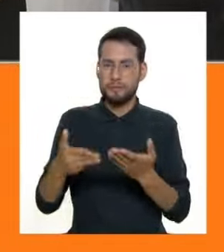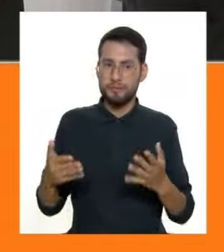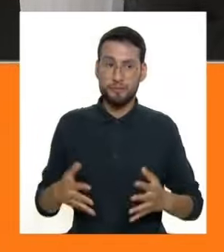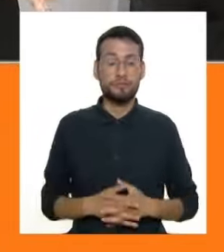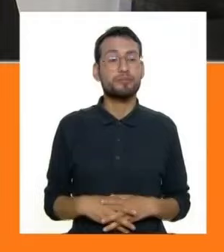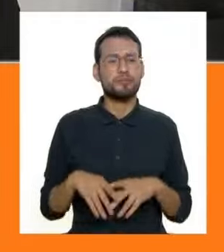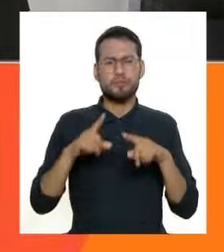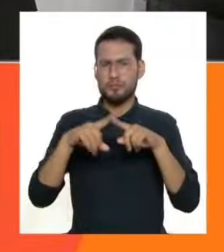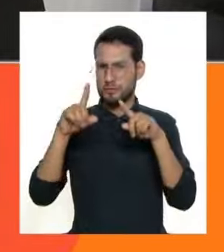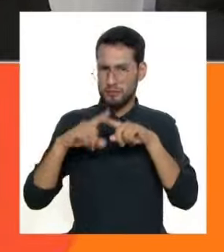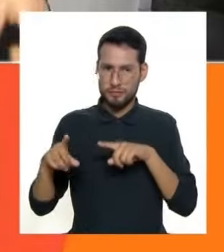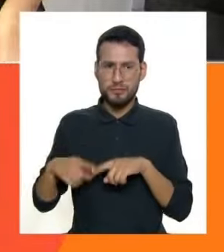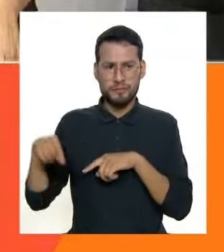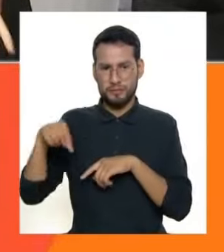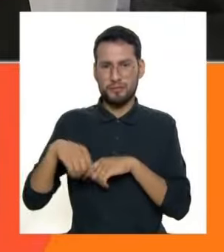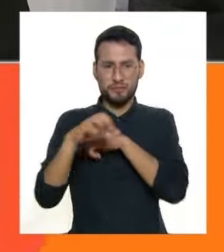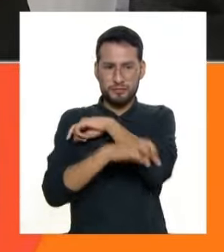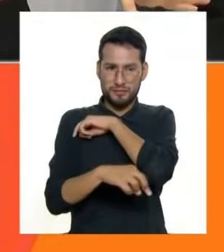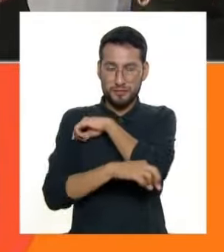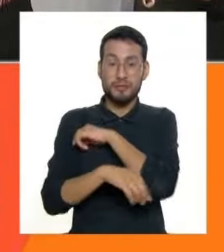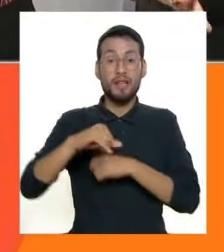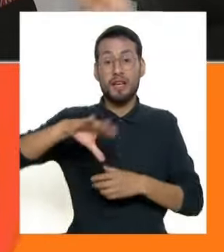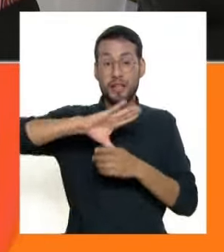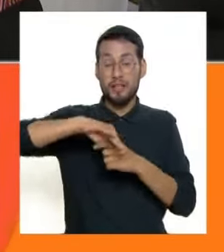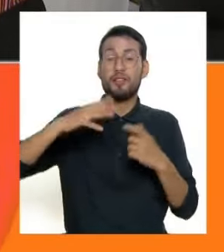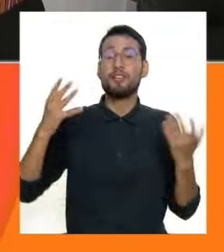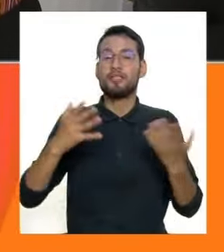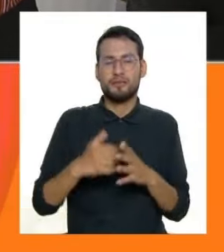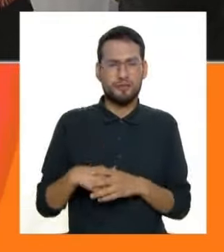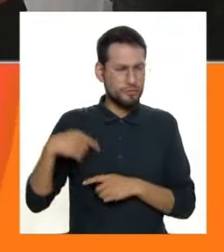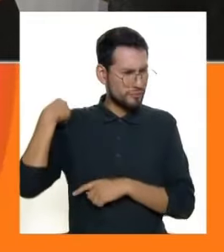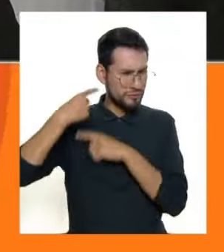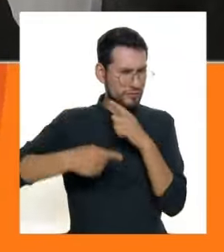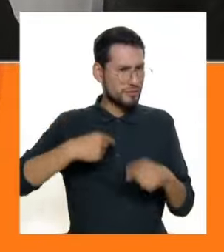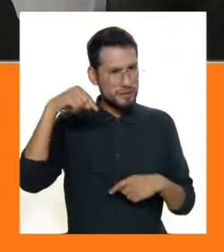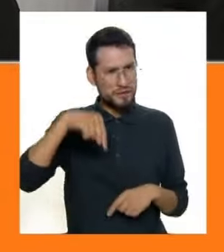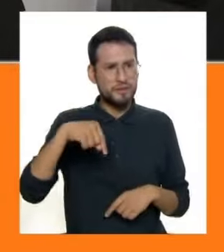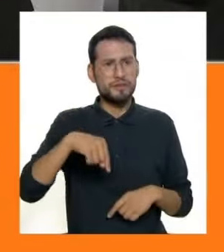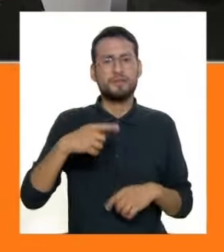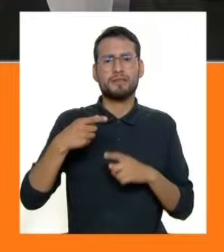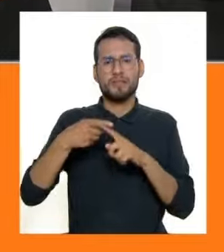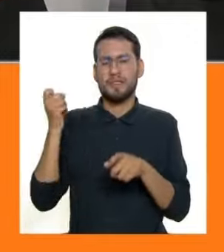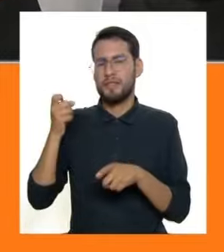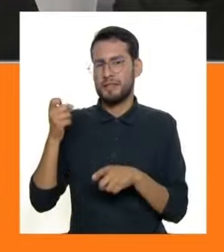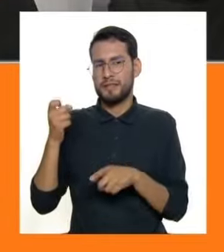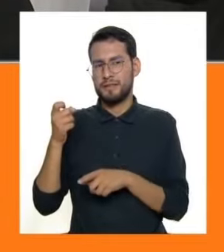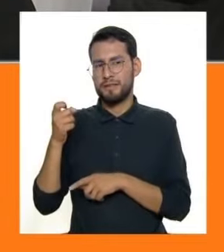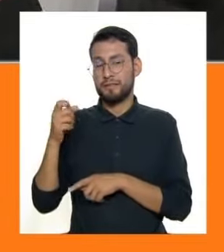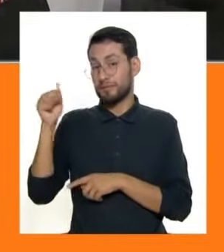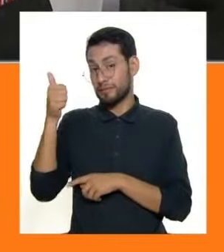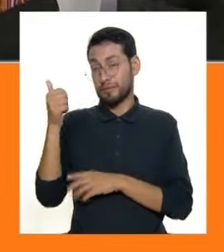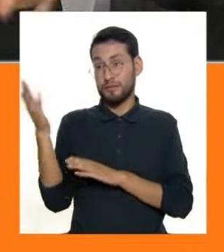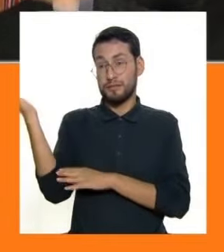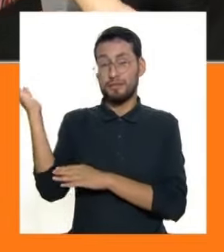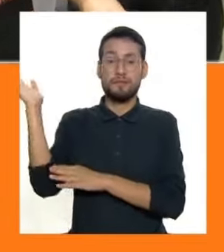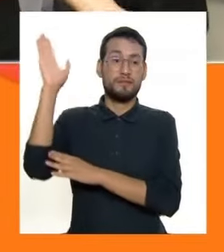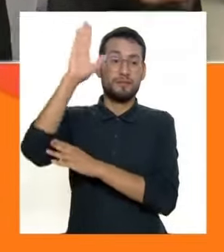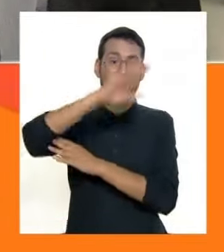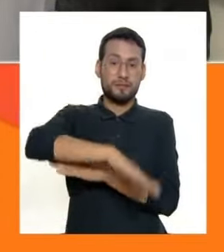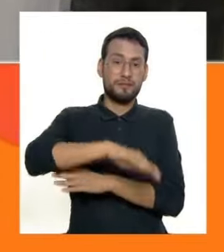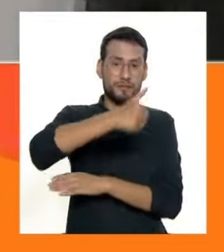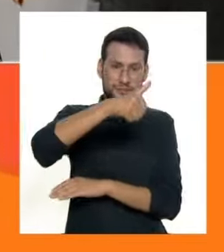de diversas zonas de nuestro país. La feria la pueden encontrar todos los días, están aquí desde 10 de la mañana hasta las